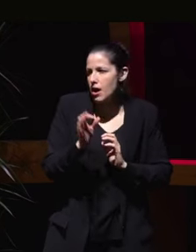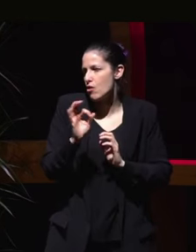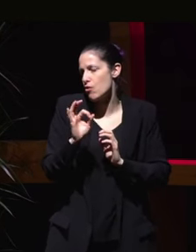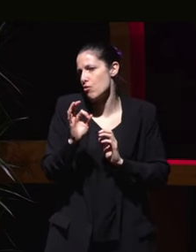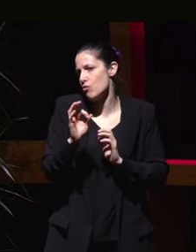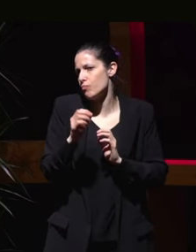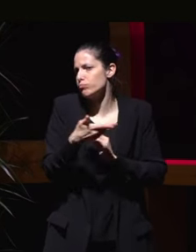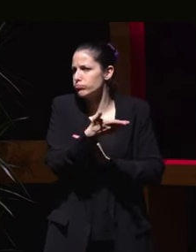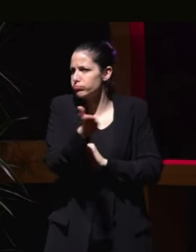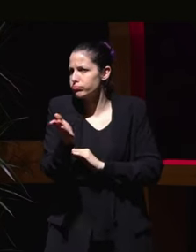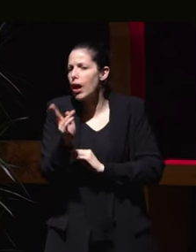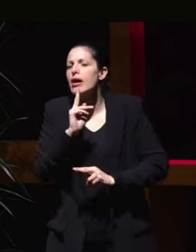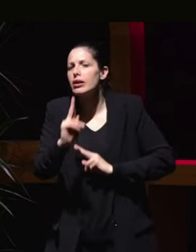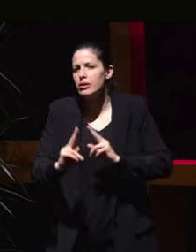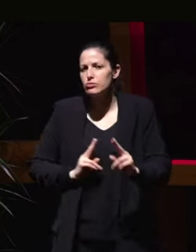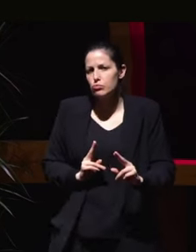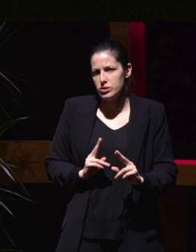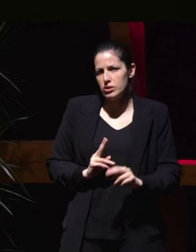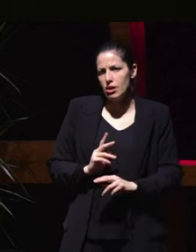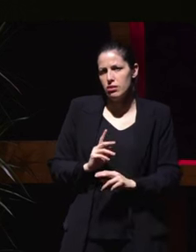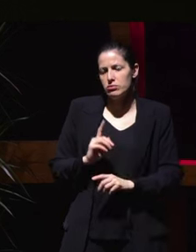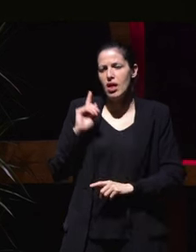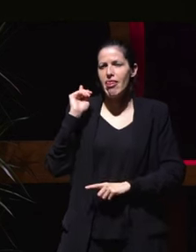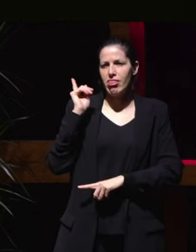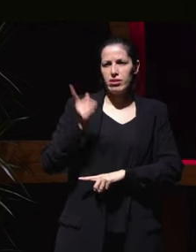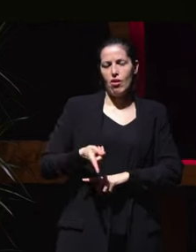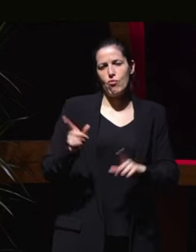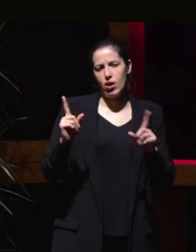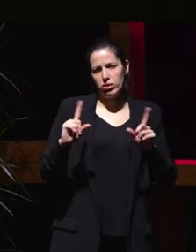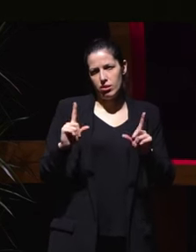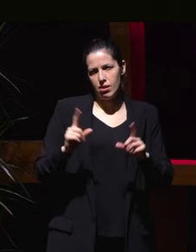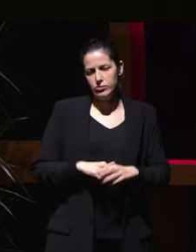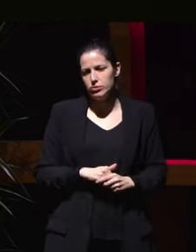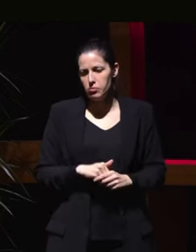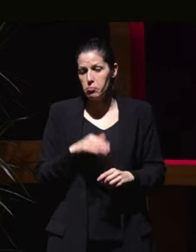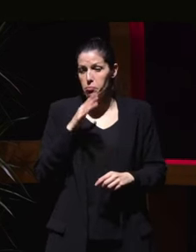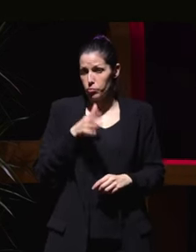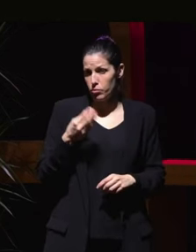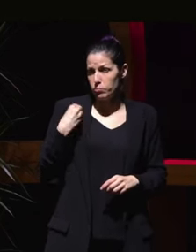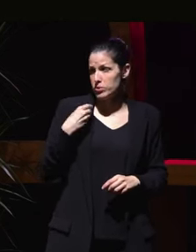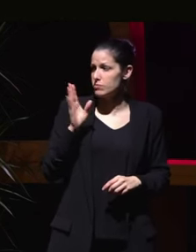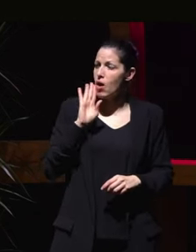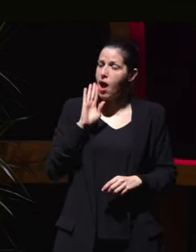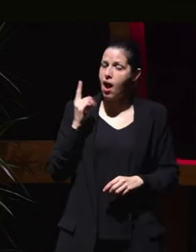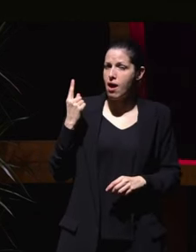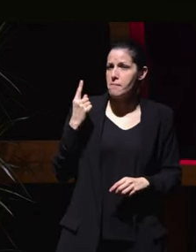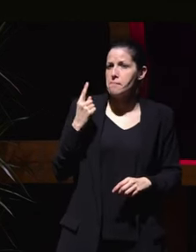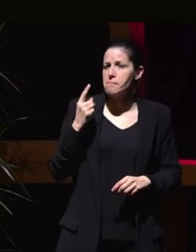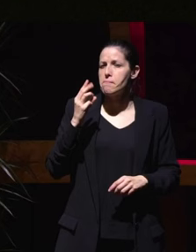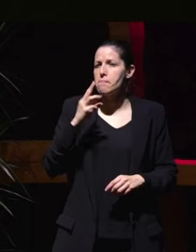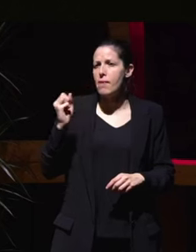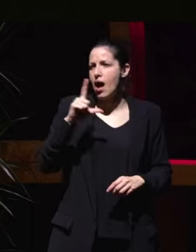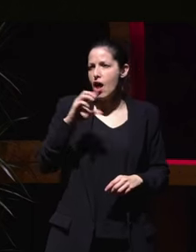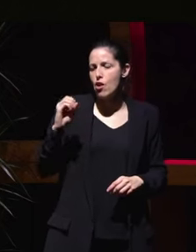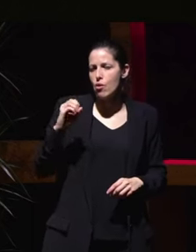contestaredesme vos, a dictadura da televisión, porque dicía Paloma que en moitas retransmisións as mulleres están aí como un simple